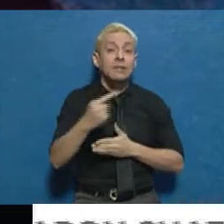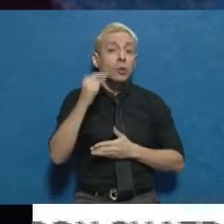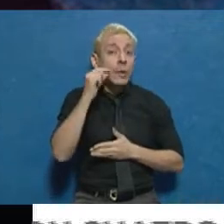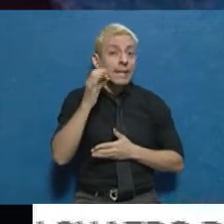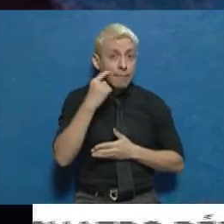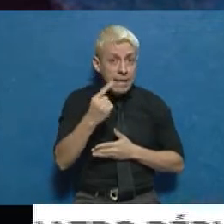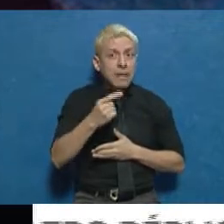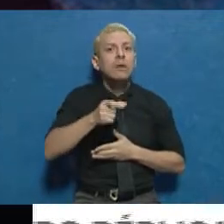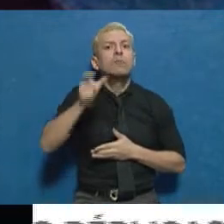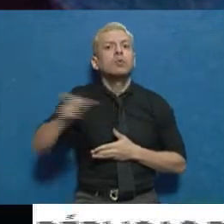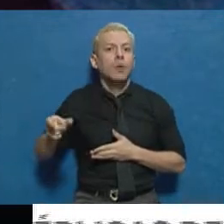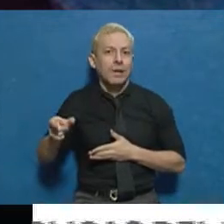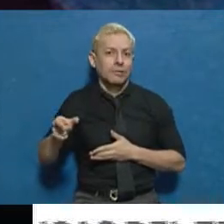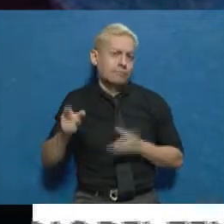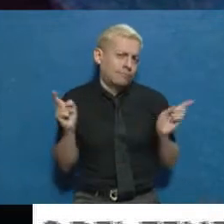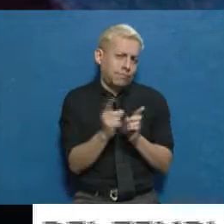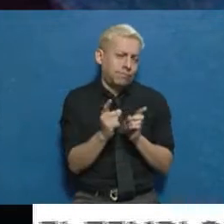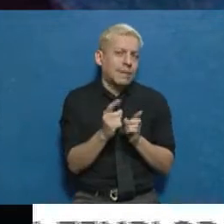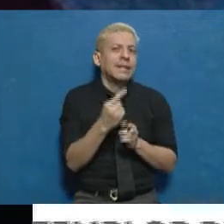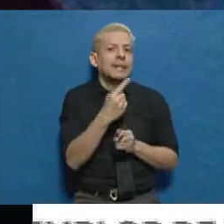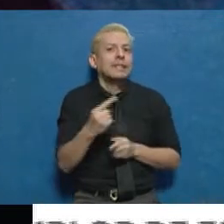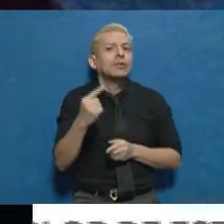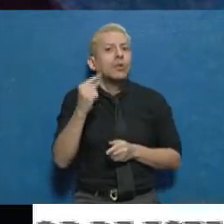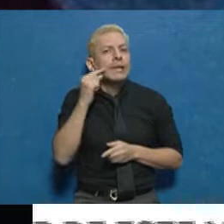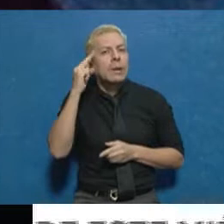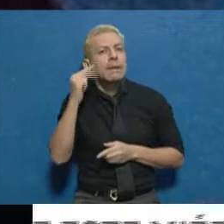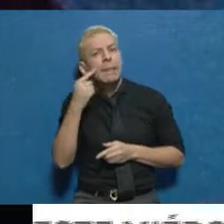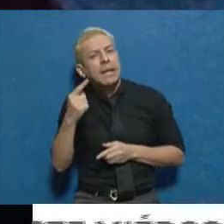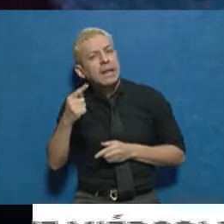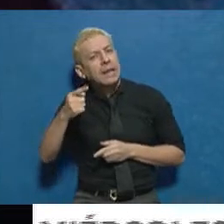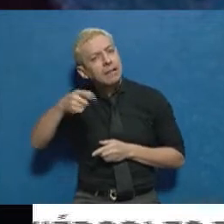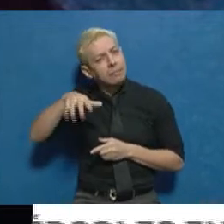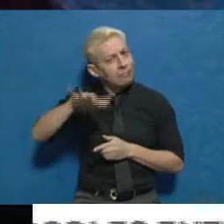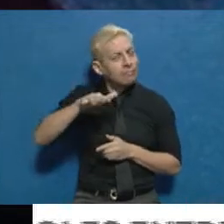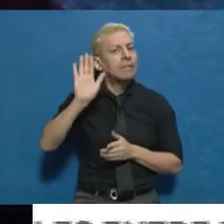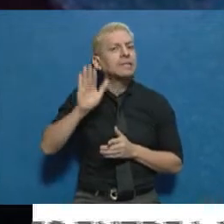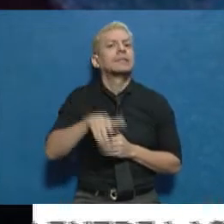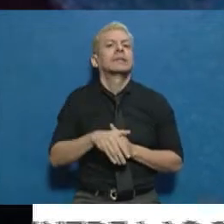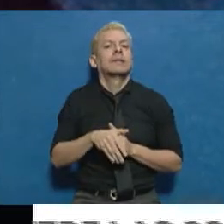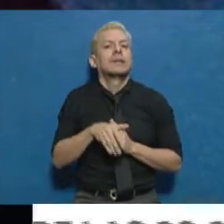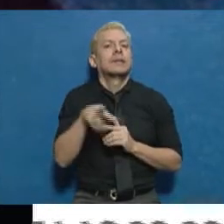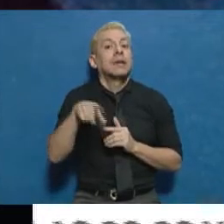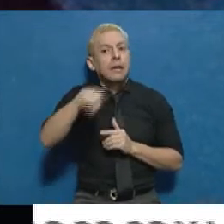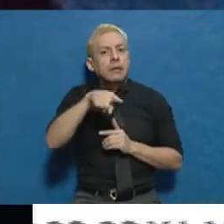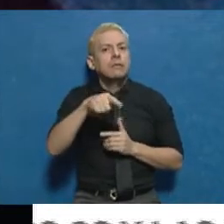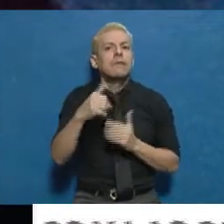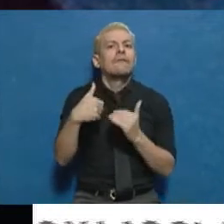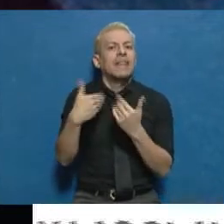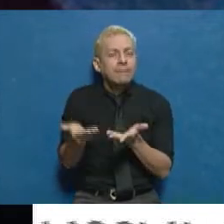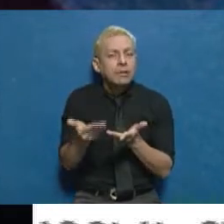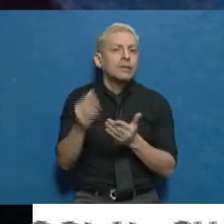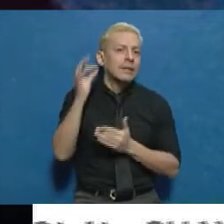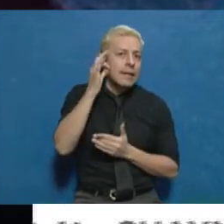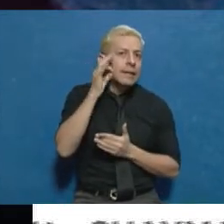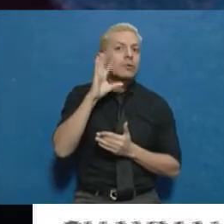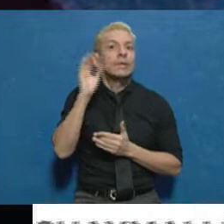3.140.000 usuarios, lo pusimos en cifras redondas, son 149.000 y algo más el número, que van a tener un beneficio entre el 30 y el